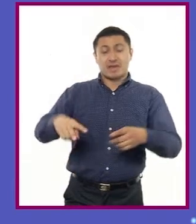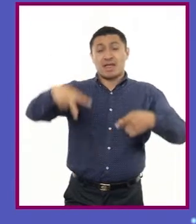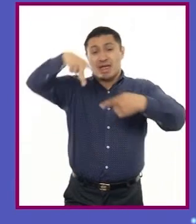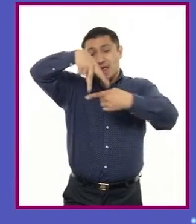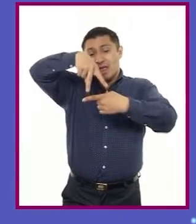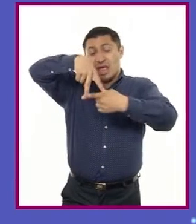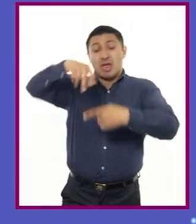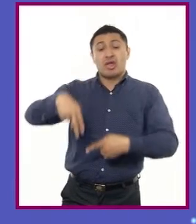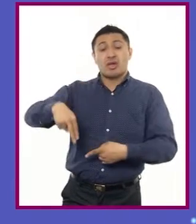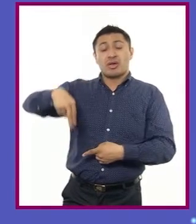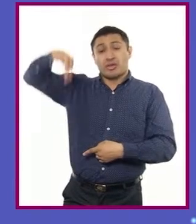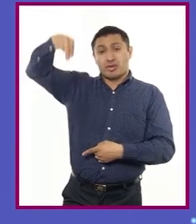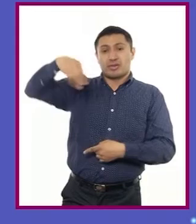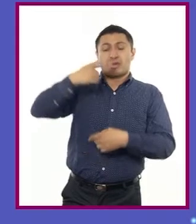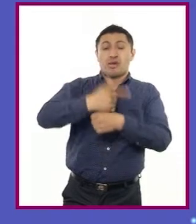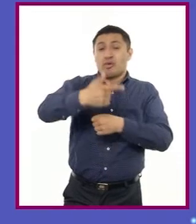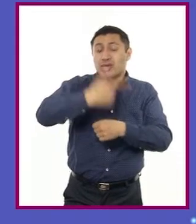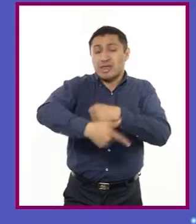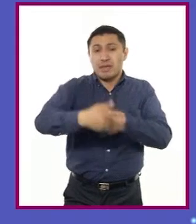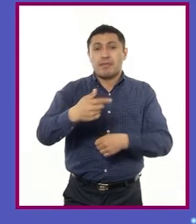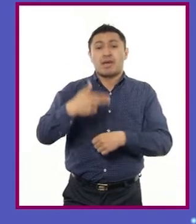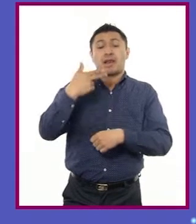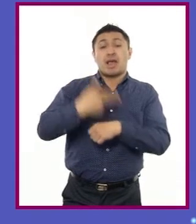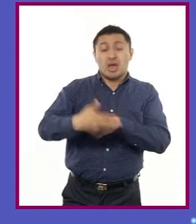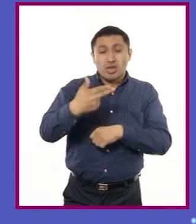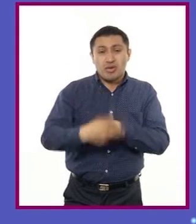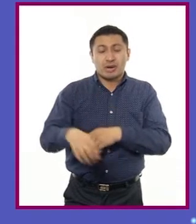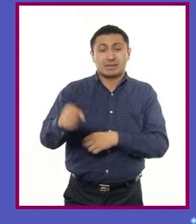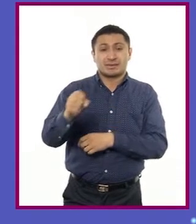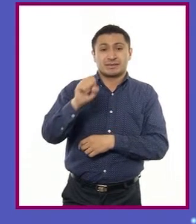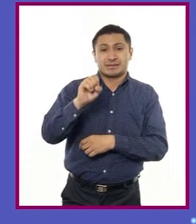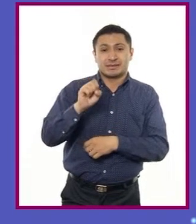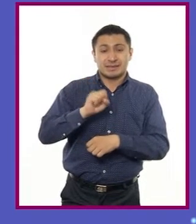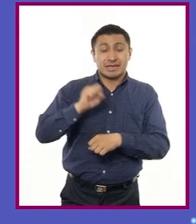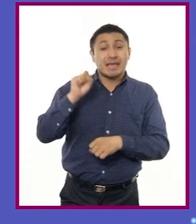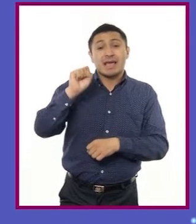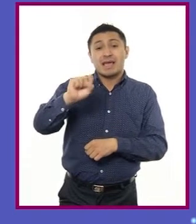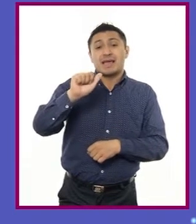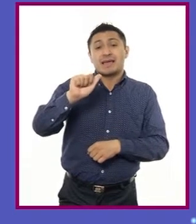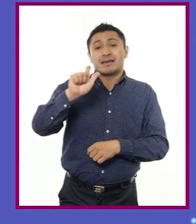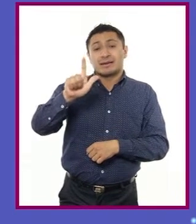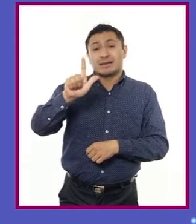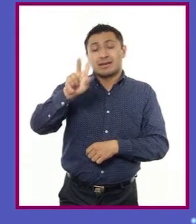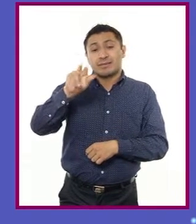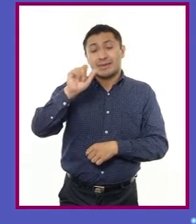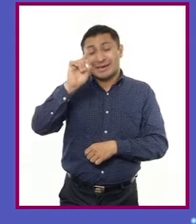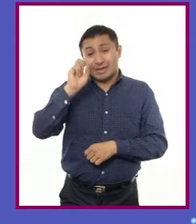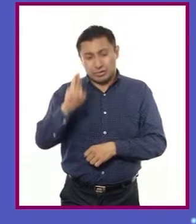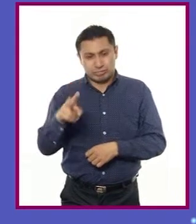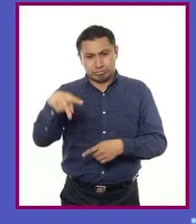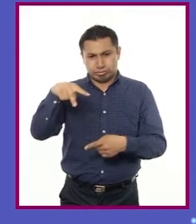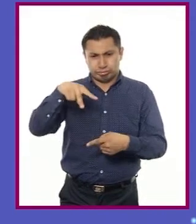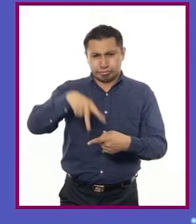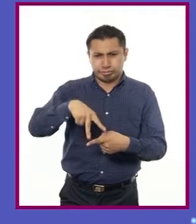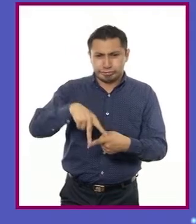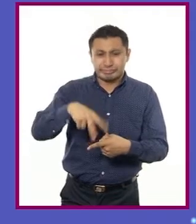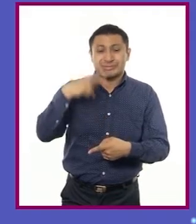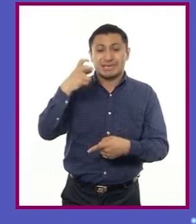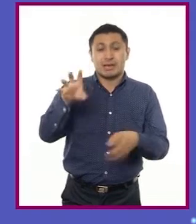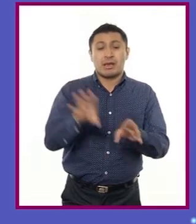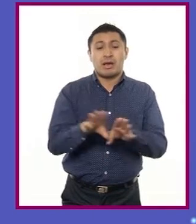del Norte: Guatemala, Honduras y El Salvador. ¿Triángulo? Eso suena